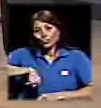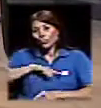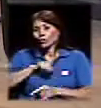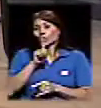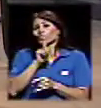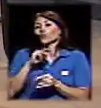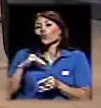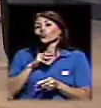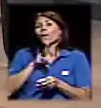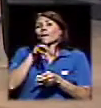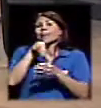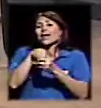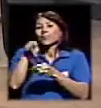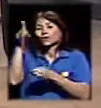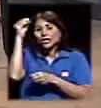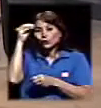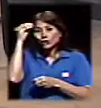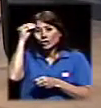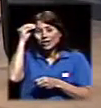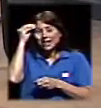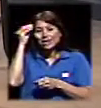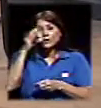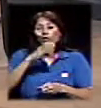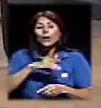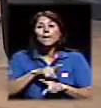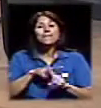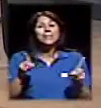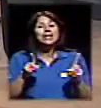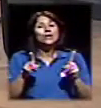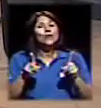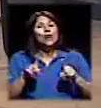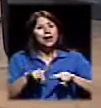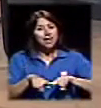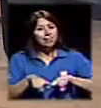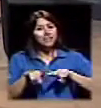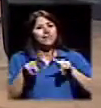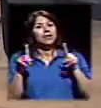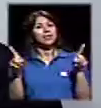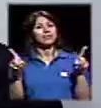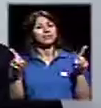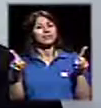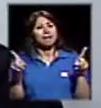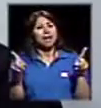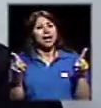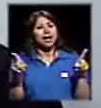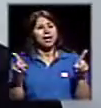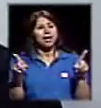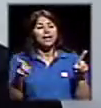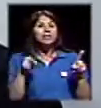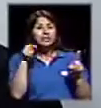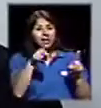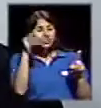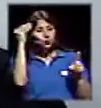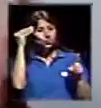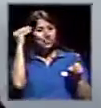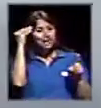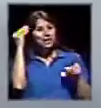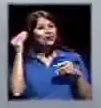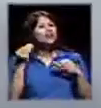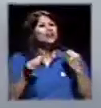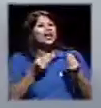criterios, la diferencia, o por lo menos el elemento que yo creo muy valioso de esos criterios, es que